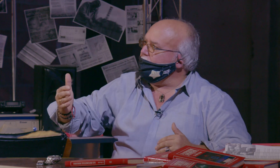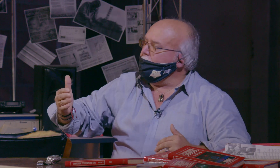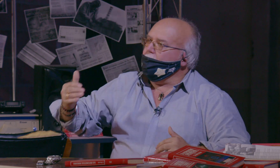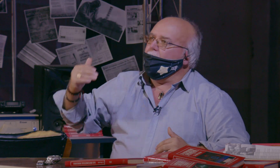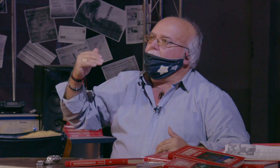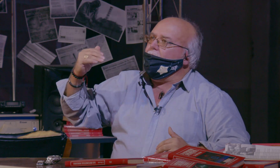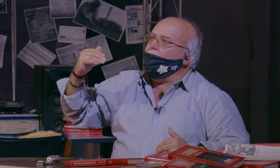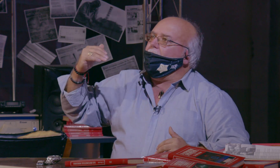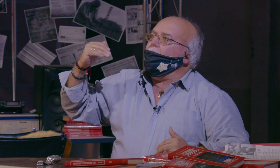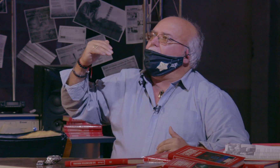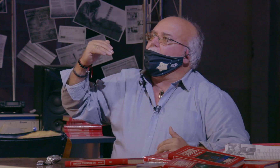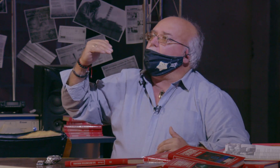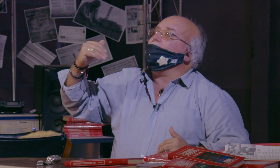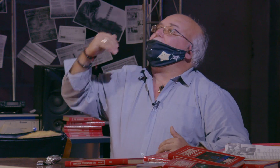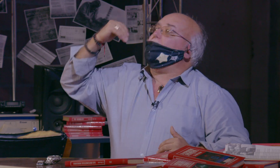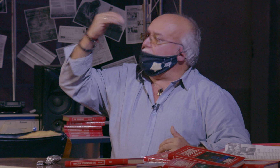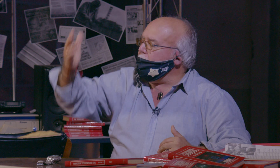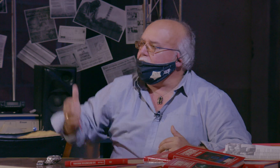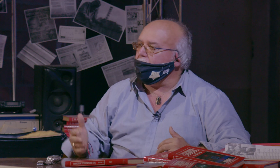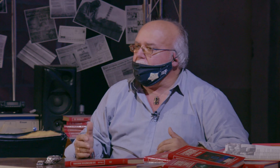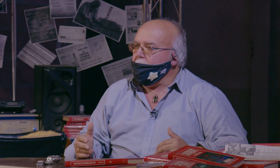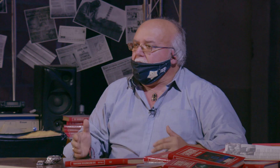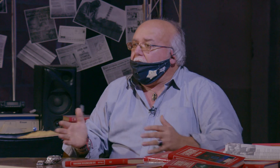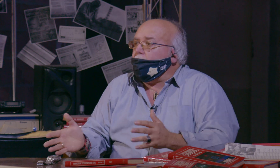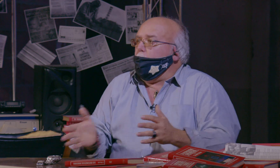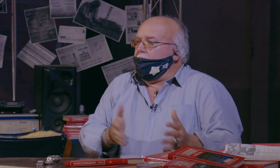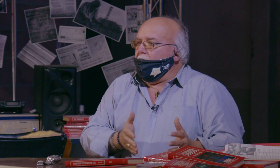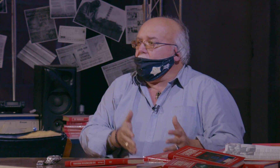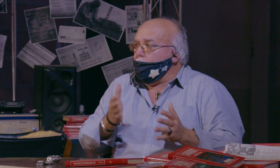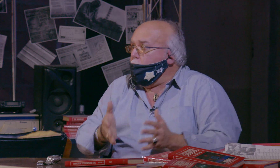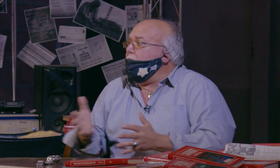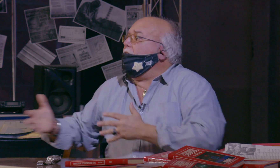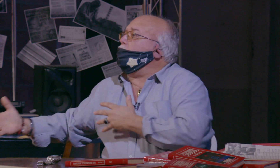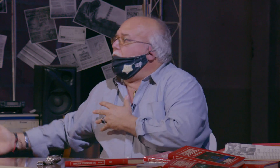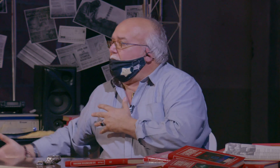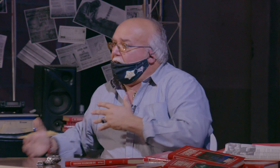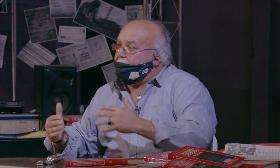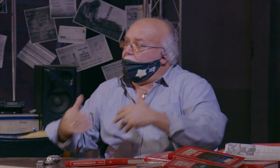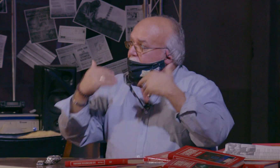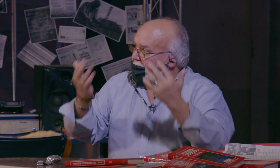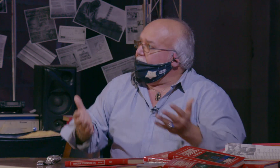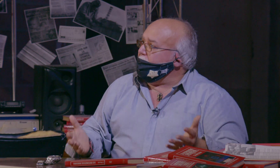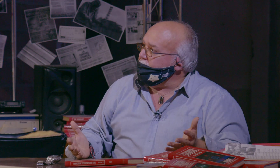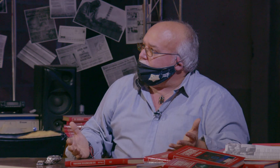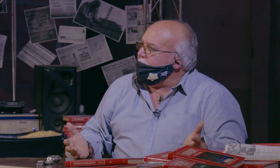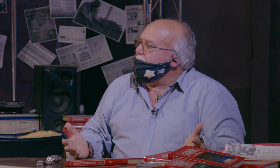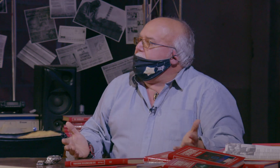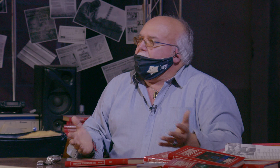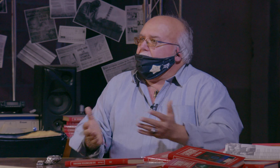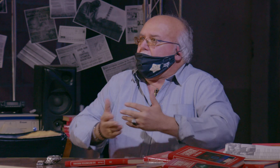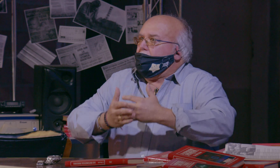alto, el techo demasiado alto, y las comunidades no van a actuar hasta que lleguen a ese techo.